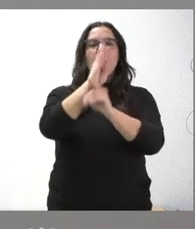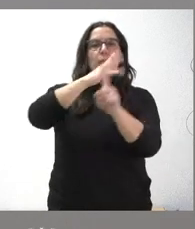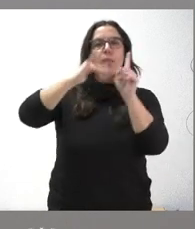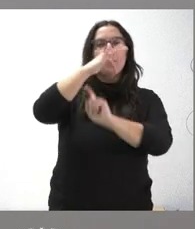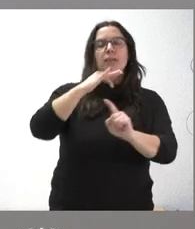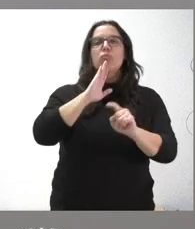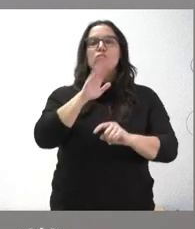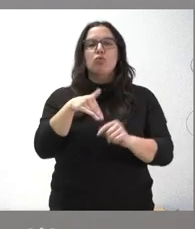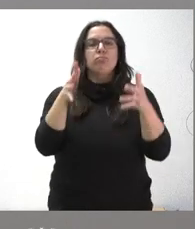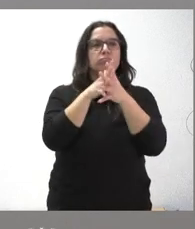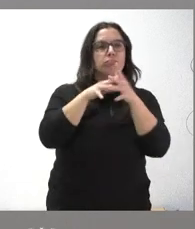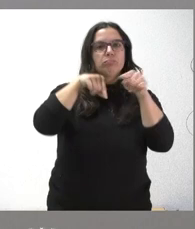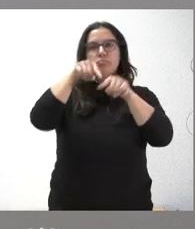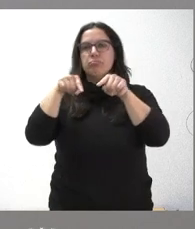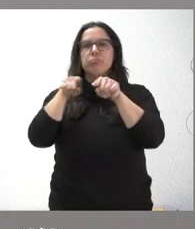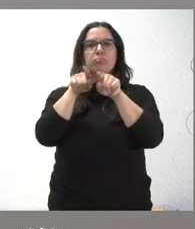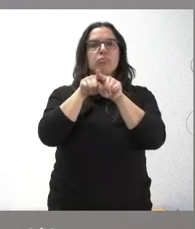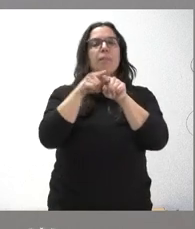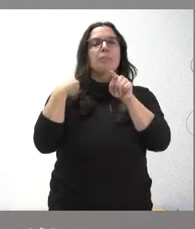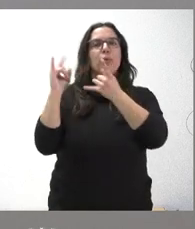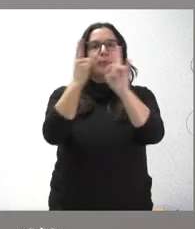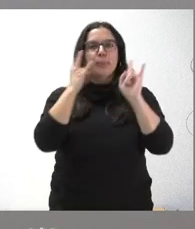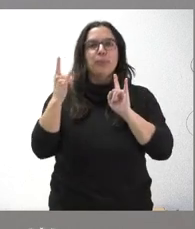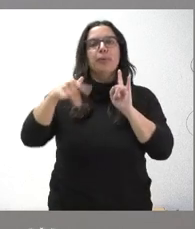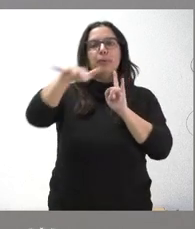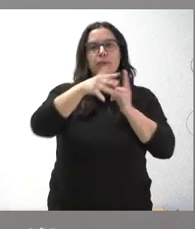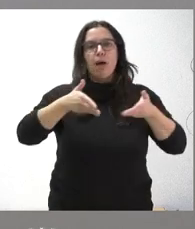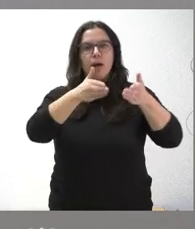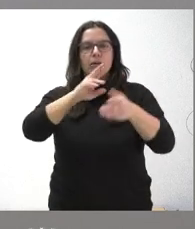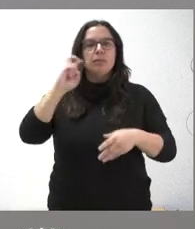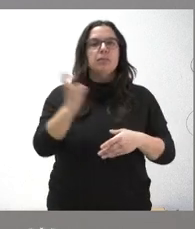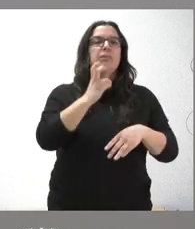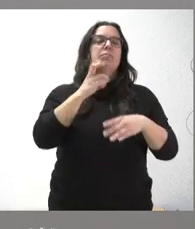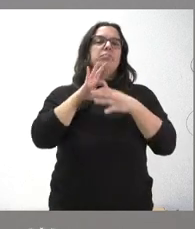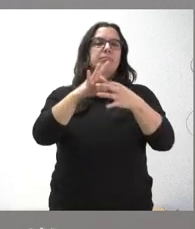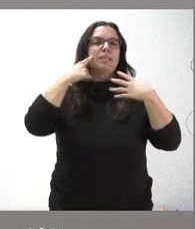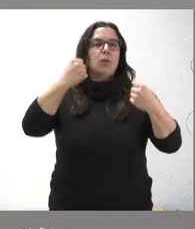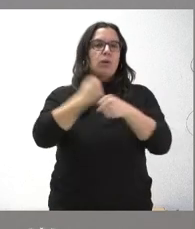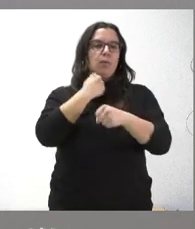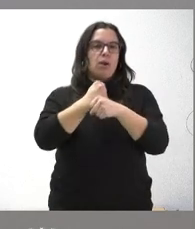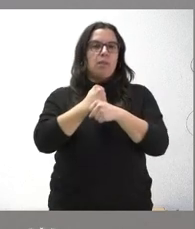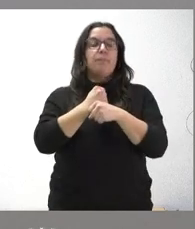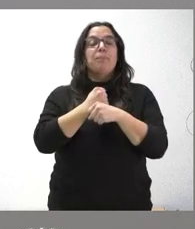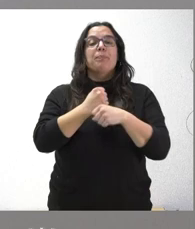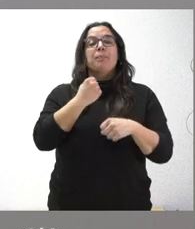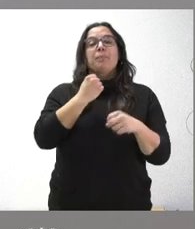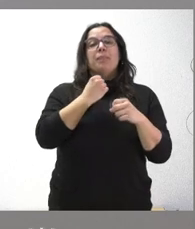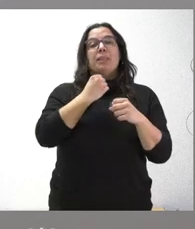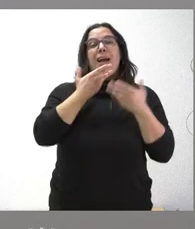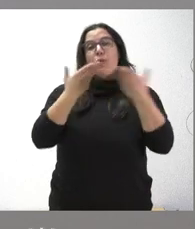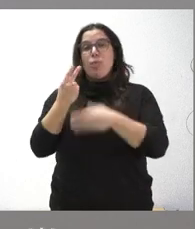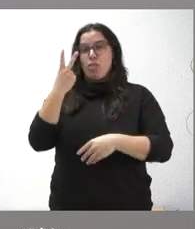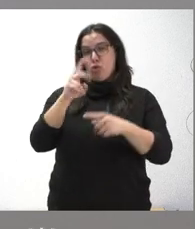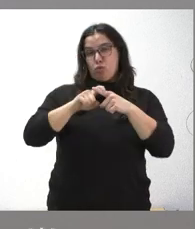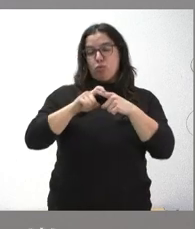infraestructuras de uso público garantizando la seguridad y salud laboral vinculada a estas labores hay ha dos tipos de ayudas la